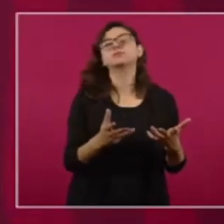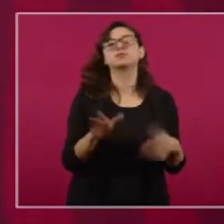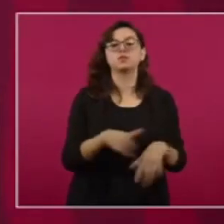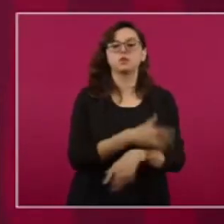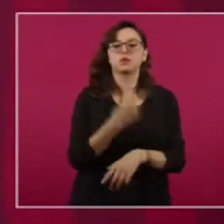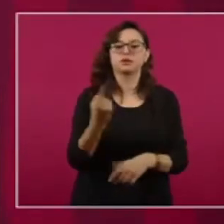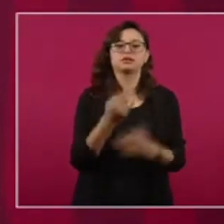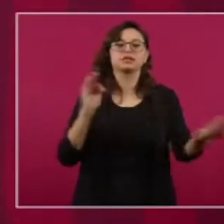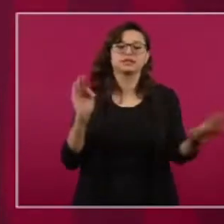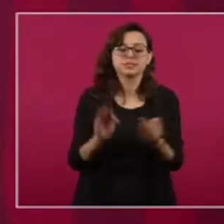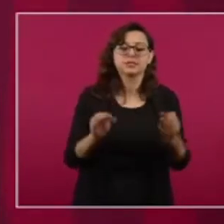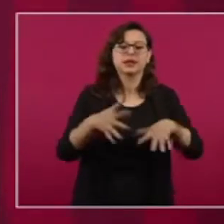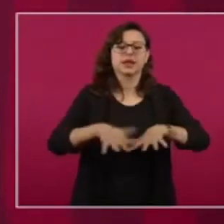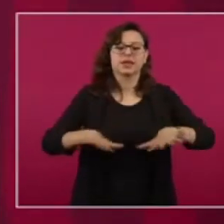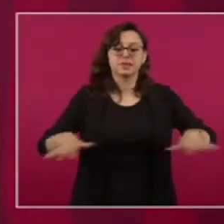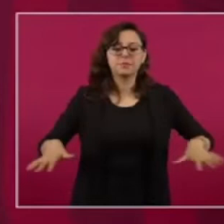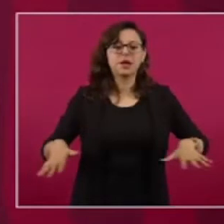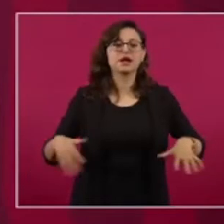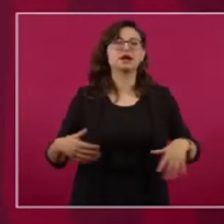están en las playas,